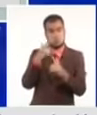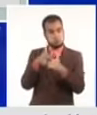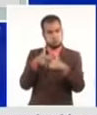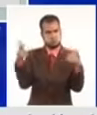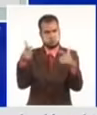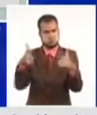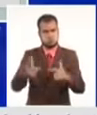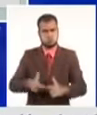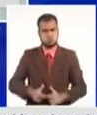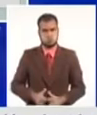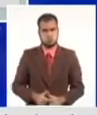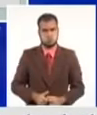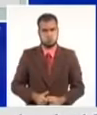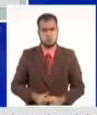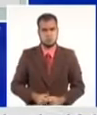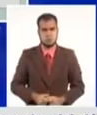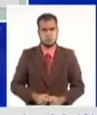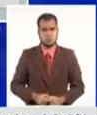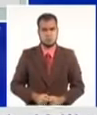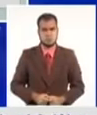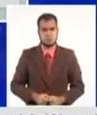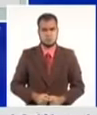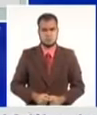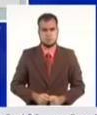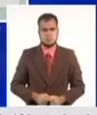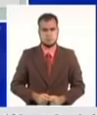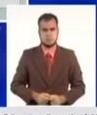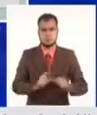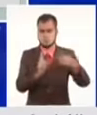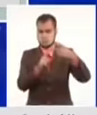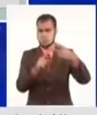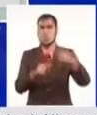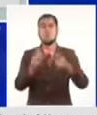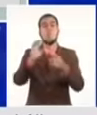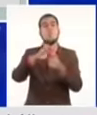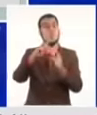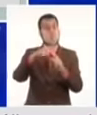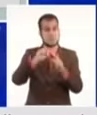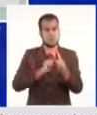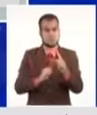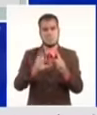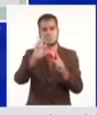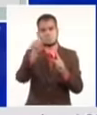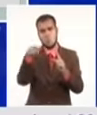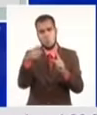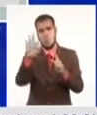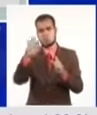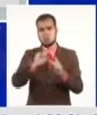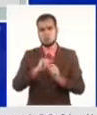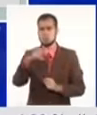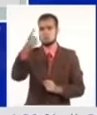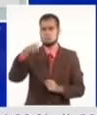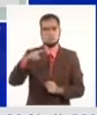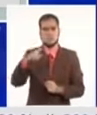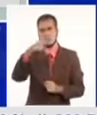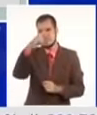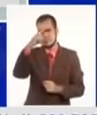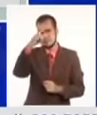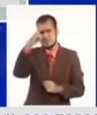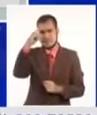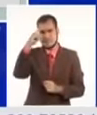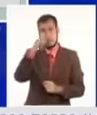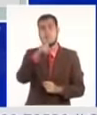35,1% de las muestras procesadas. Guantánamo el 31,8% y Santi Espíritu el